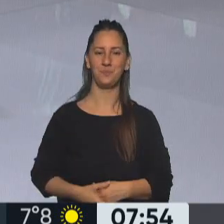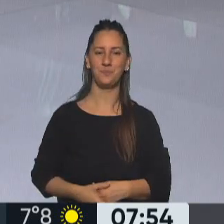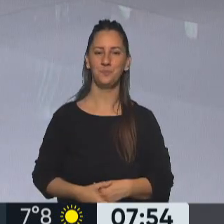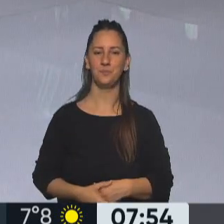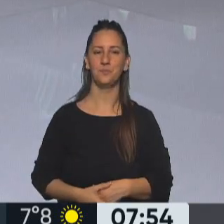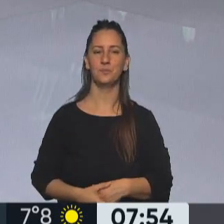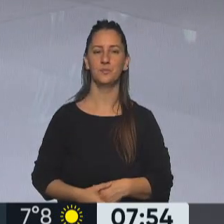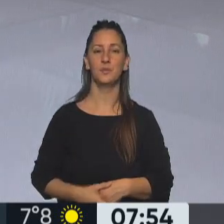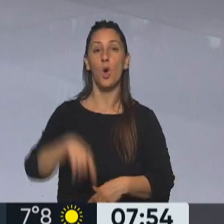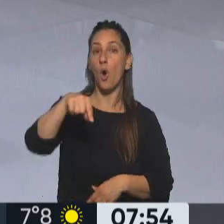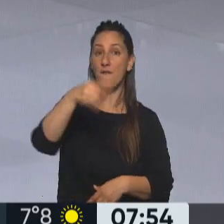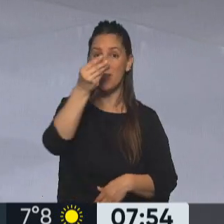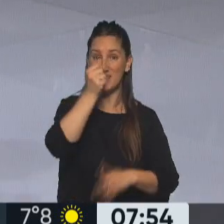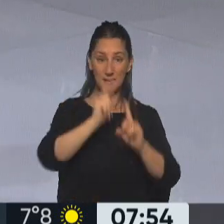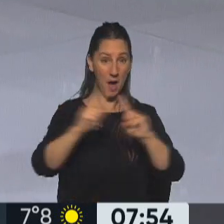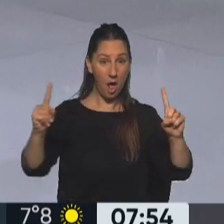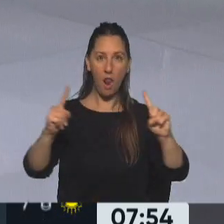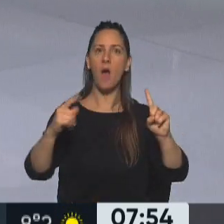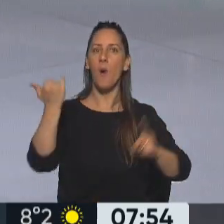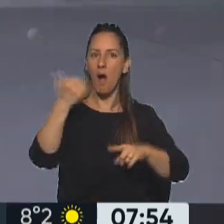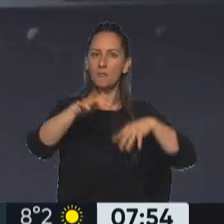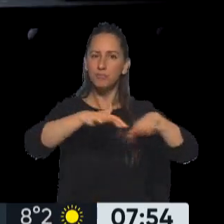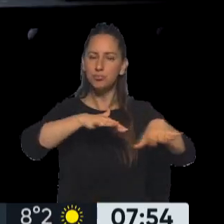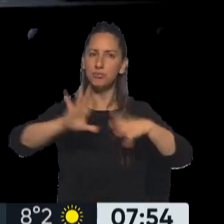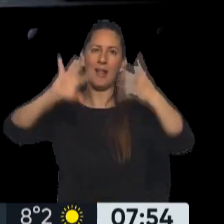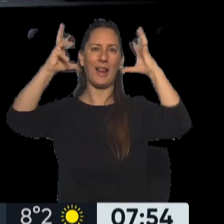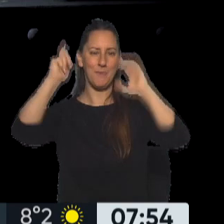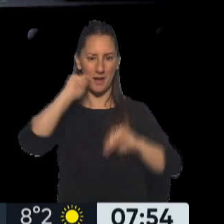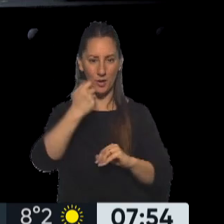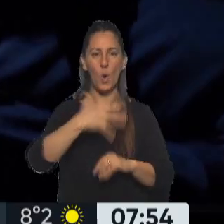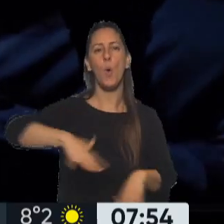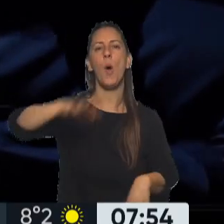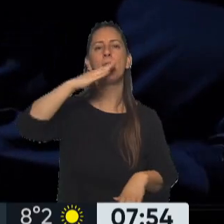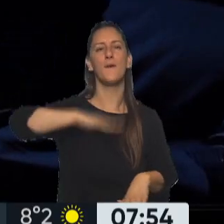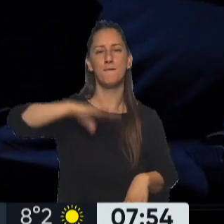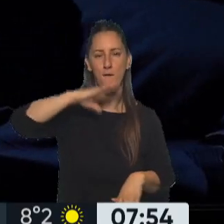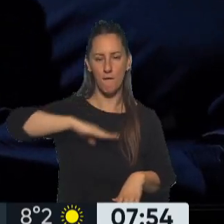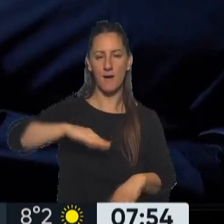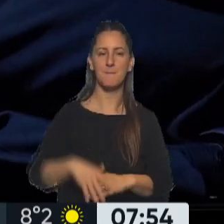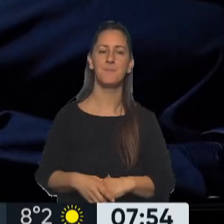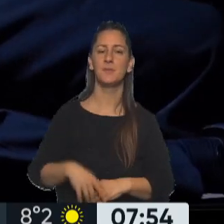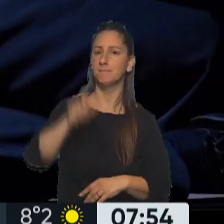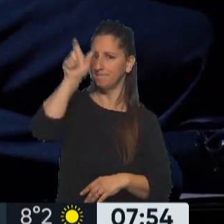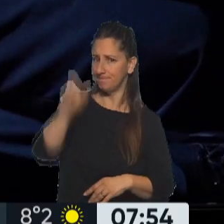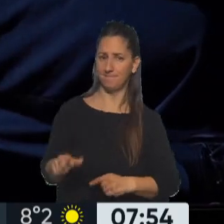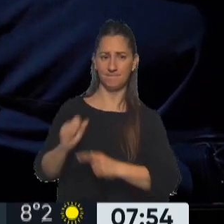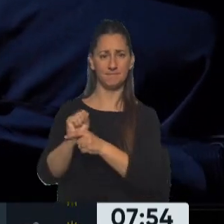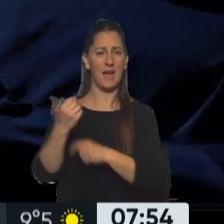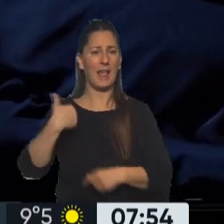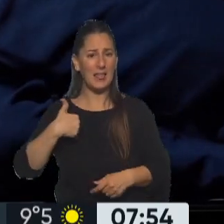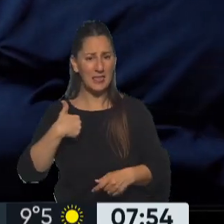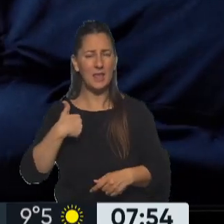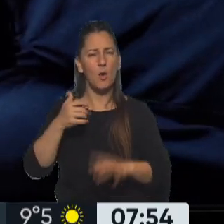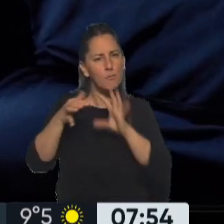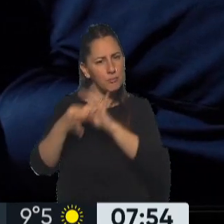Un muy buen programa para este fin de semana largo y con un clima tan lindo que nos lleva al barrio de La Boca. Porque si hay un artista argentino identificado con un